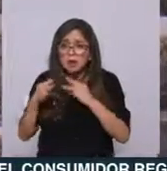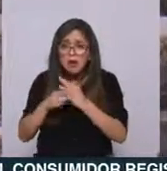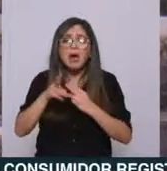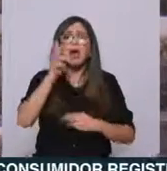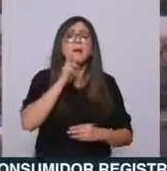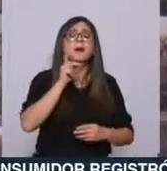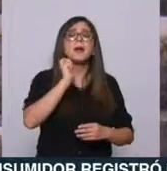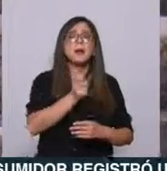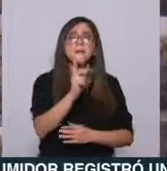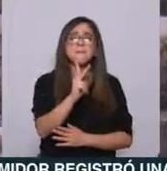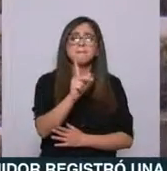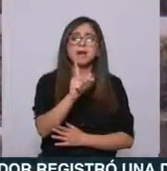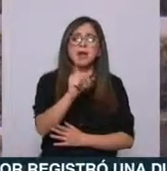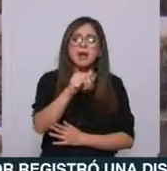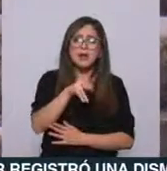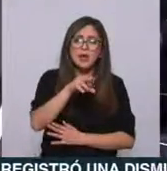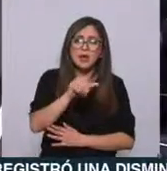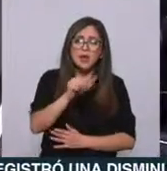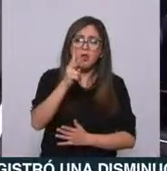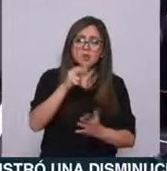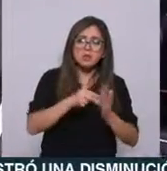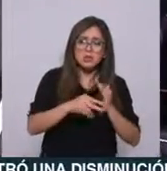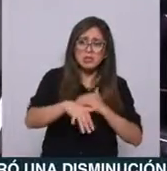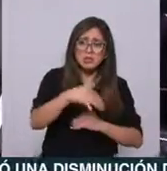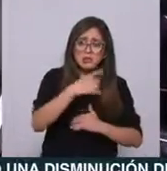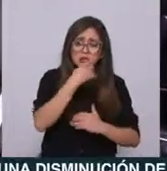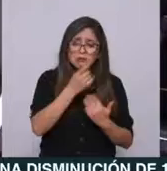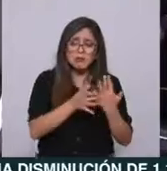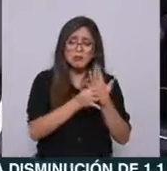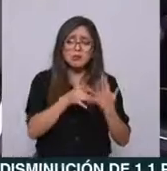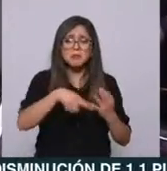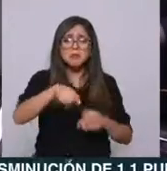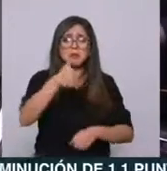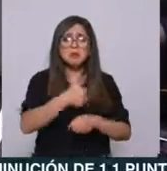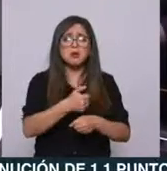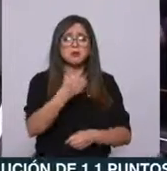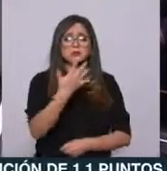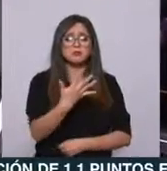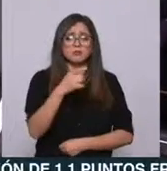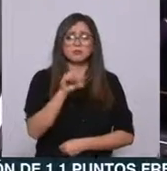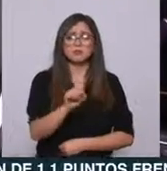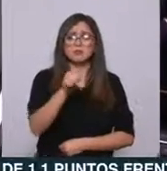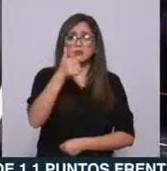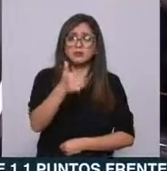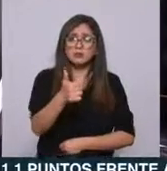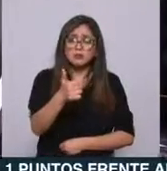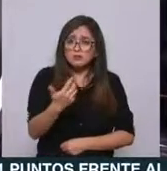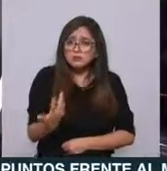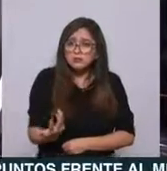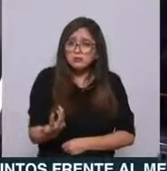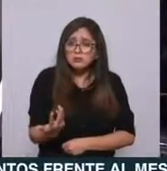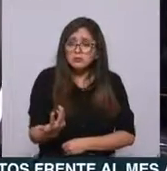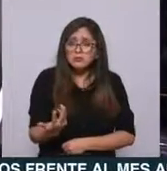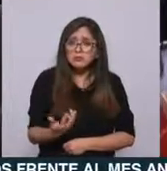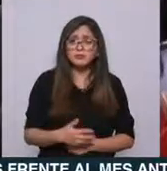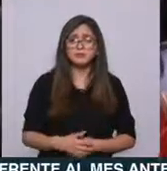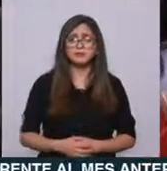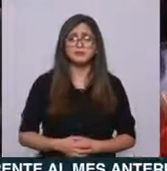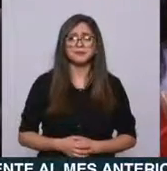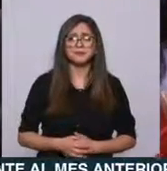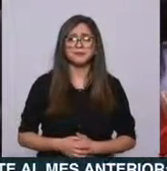2015 reflejó que los alumnos de sexto de primaria no rebasan el 5.6 de